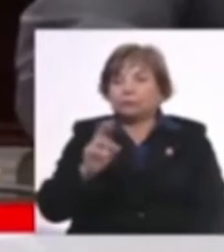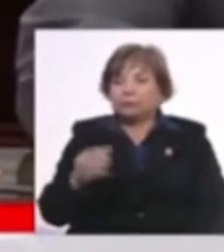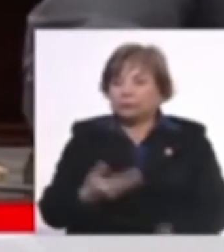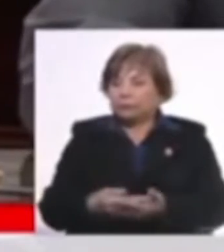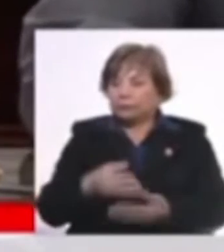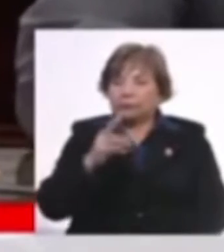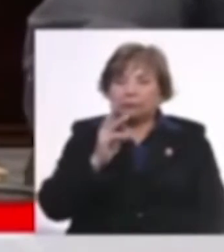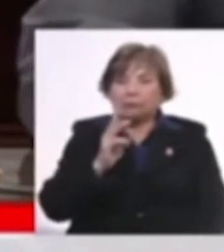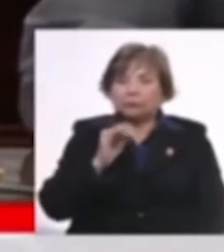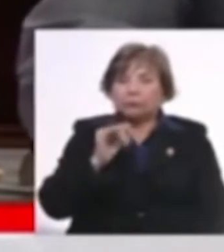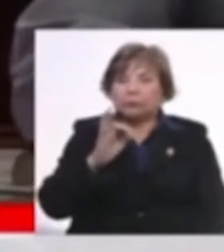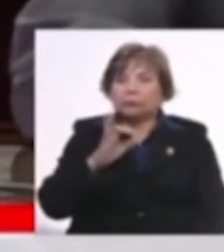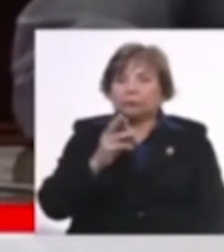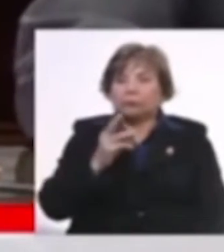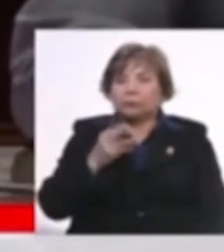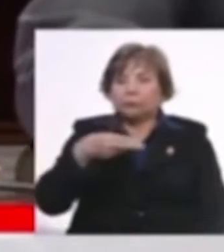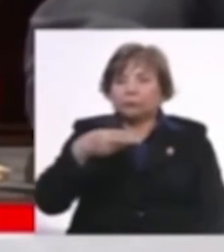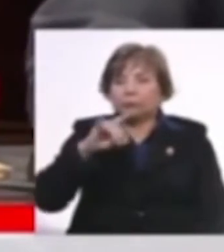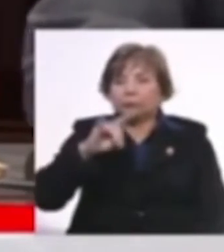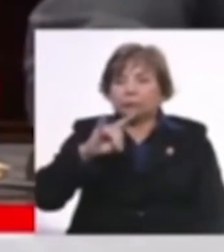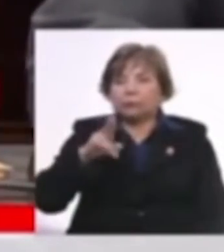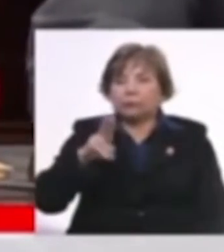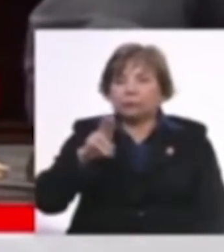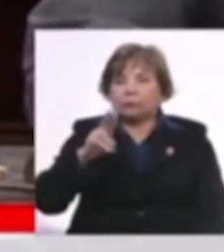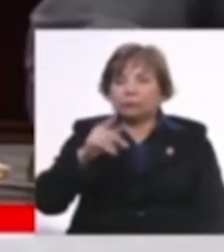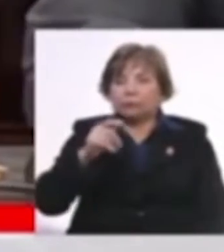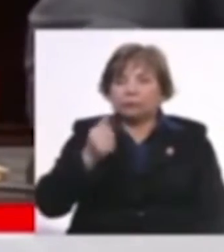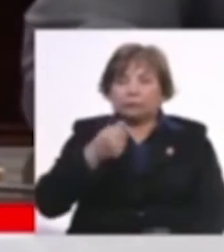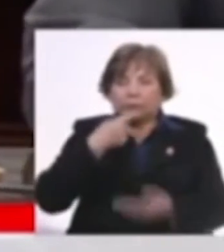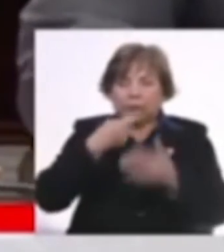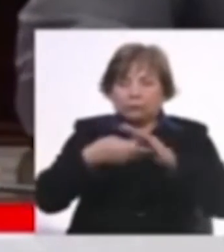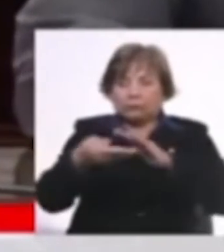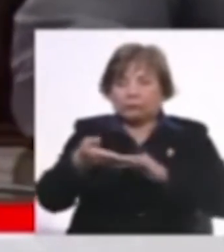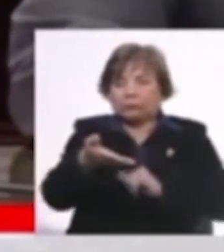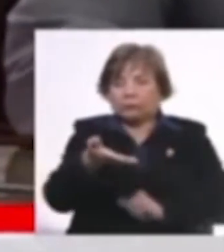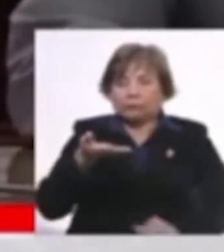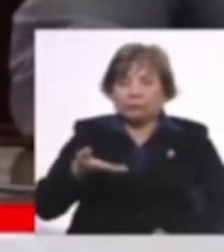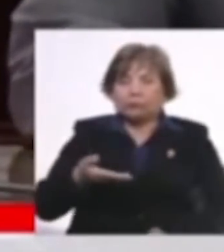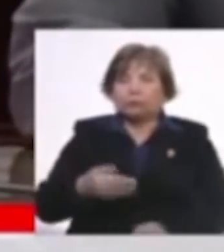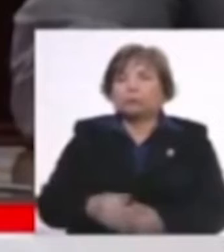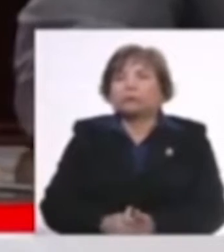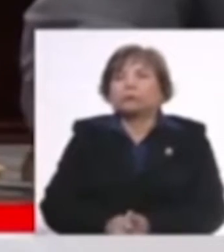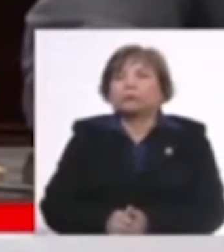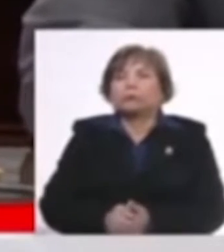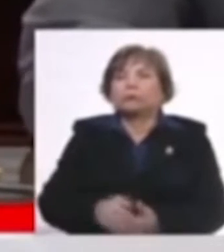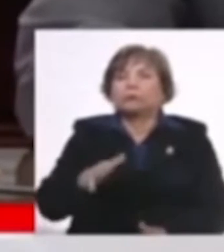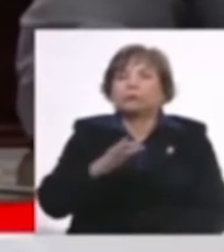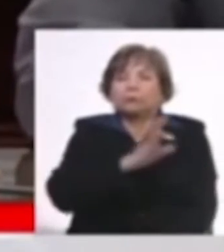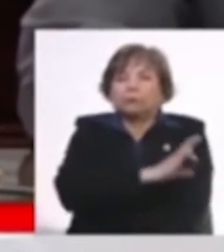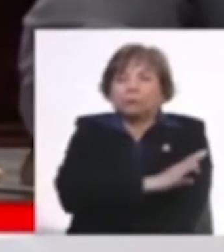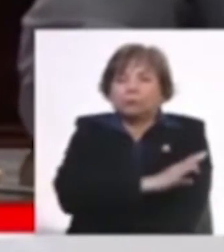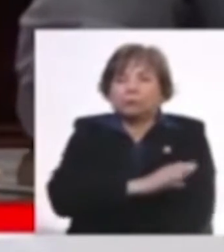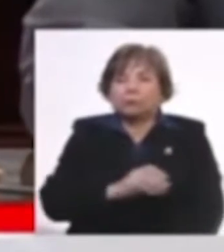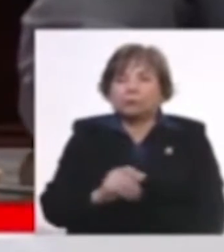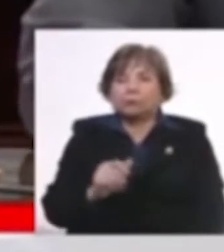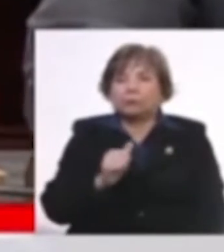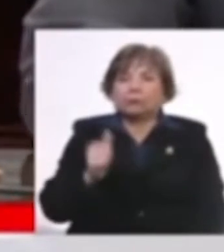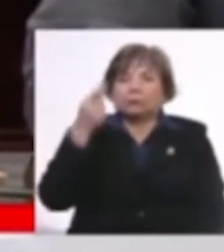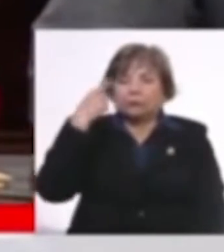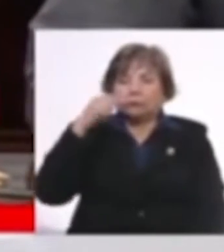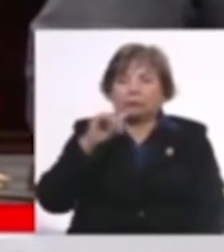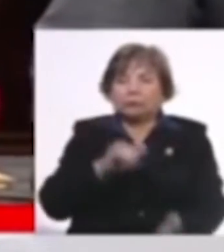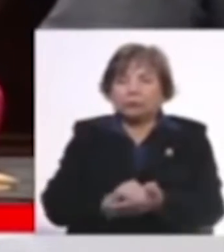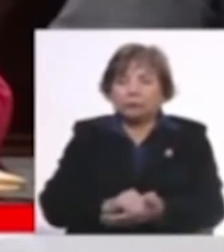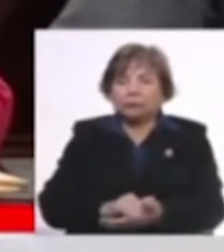will mi puerta entendiéndose también que ya se ha cursado una invitación a la comisión de fiscalización también